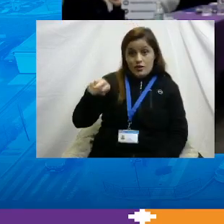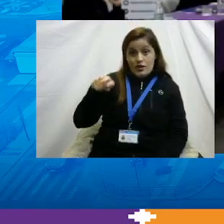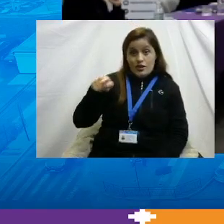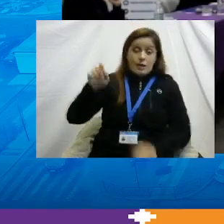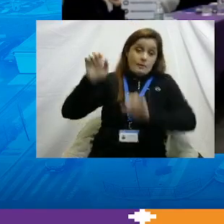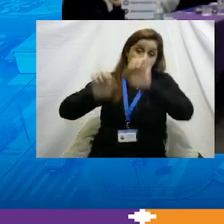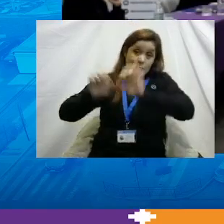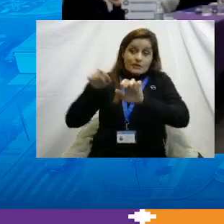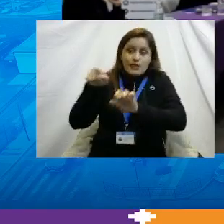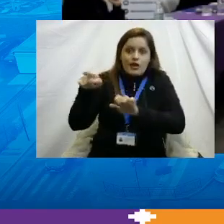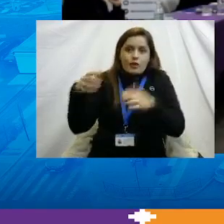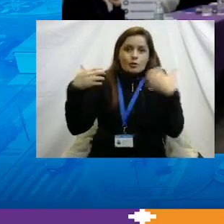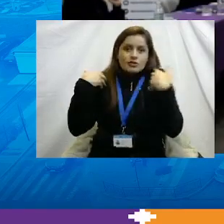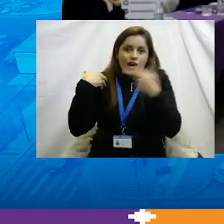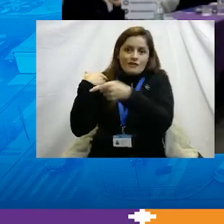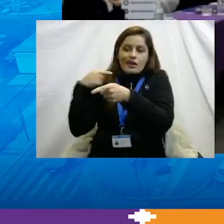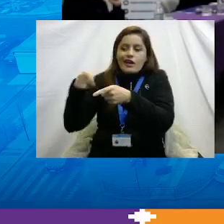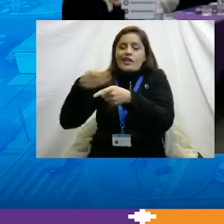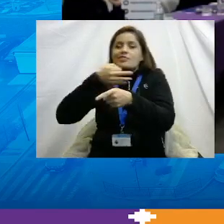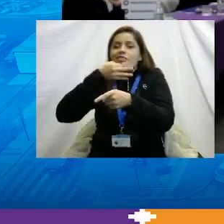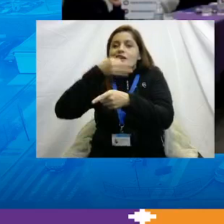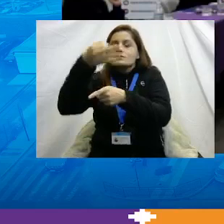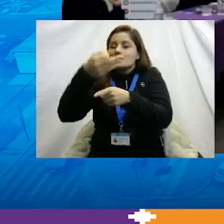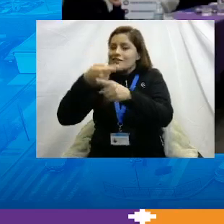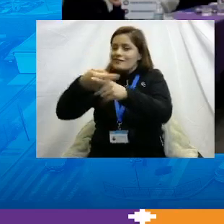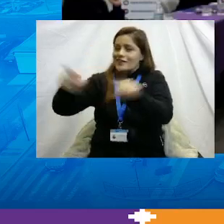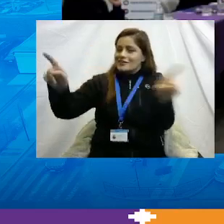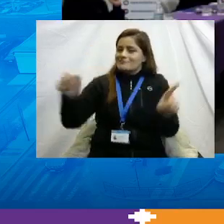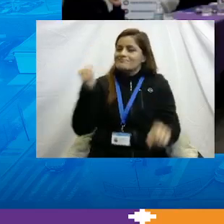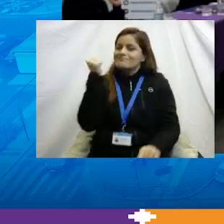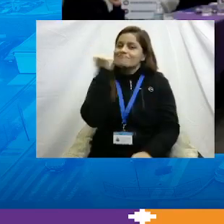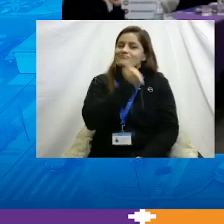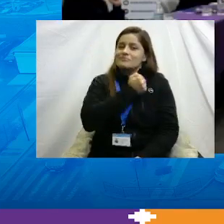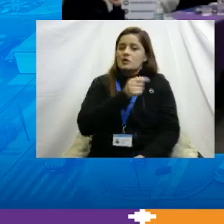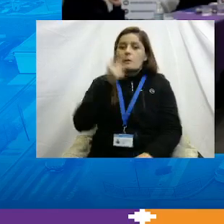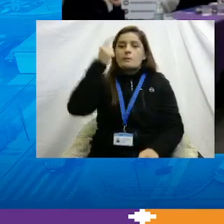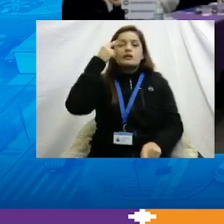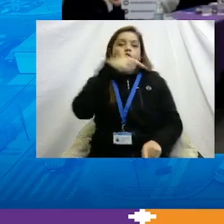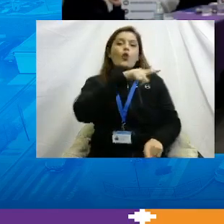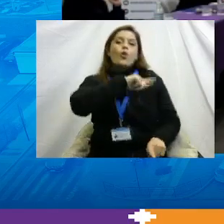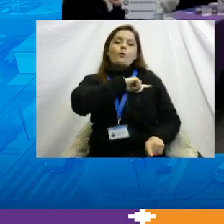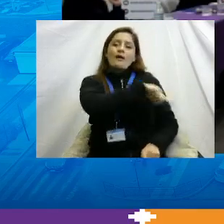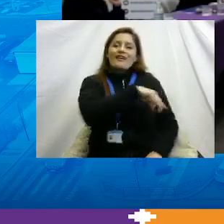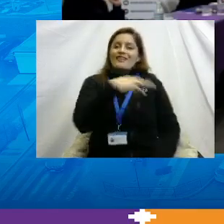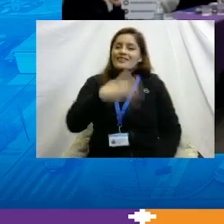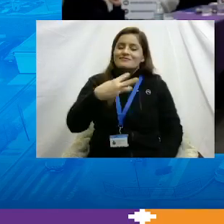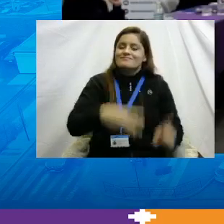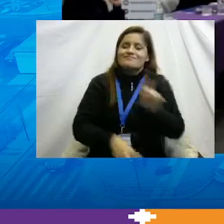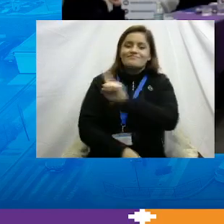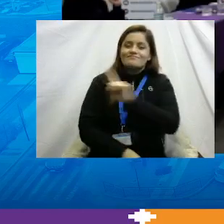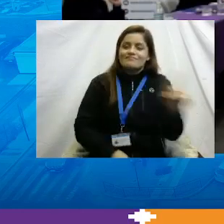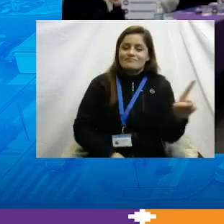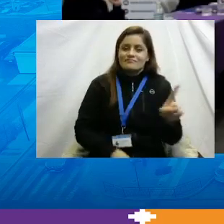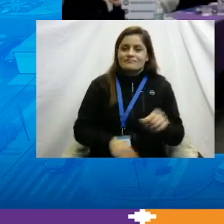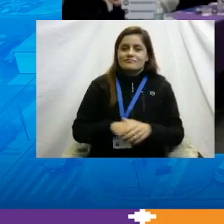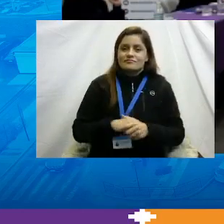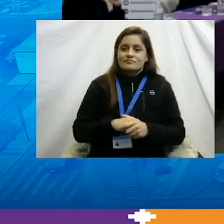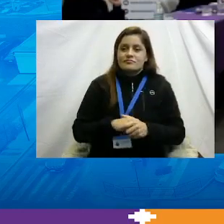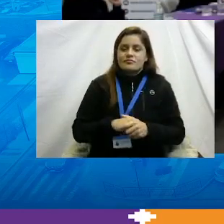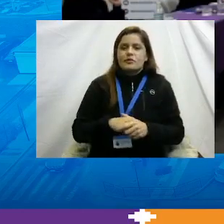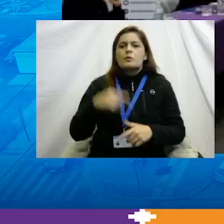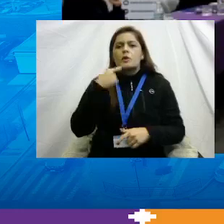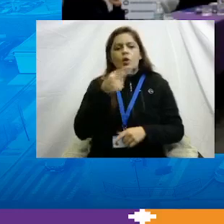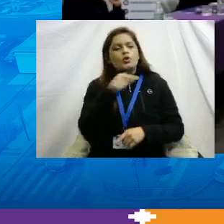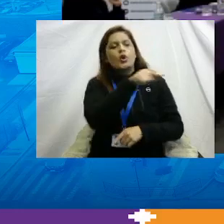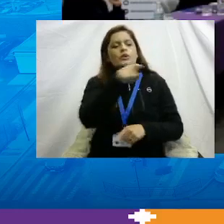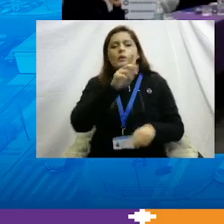presentarlo. Y le da otra versión a los vecinos y a veces, muchas veces, quedando mal las autoridades. Y yo creo que nos toca, porque nos pregunta, ¿usted es